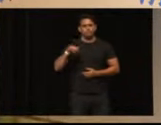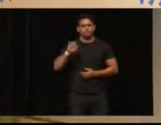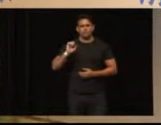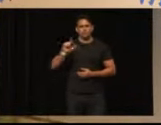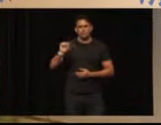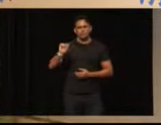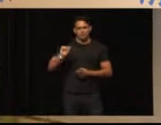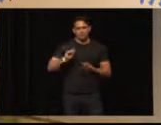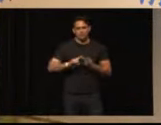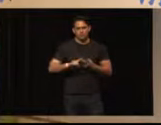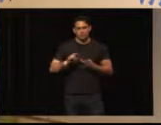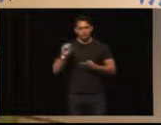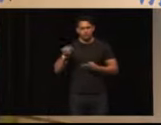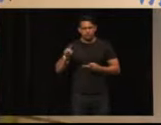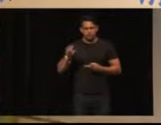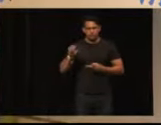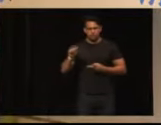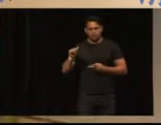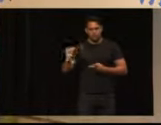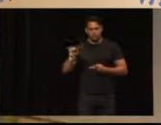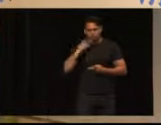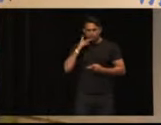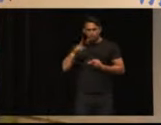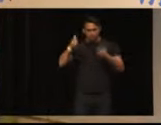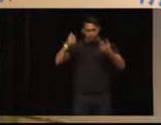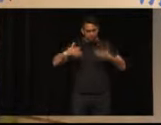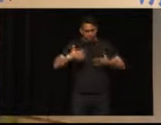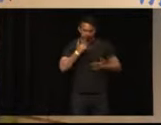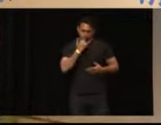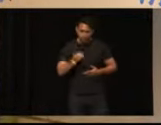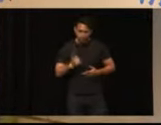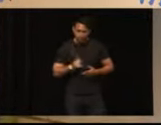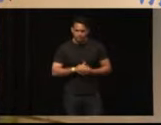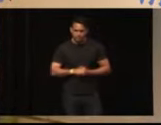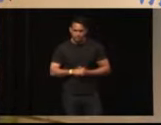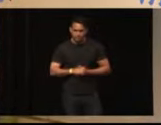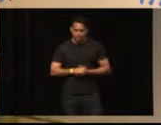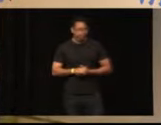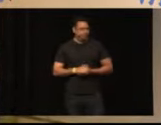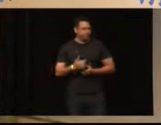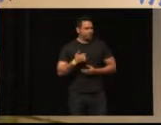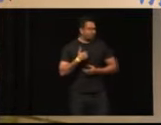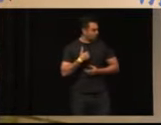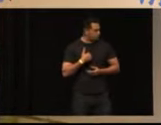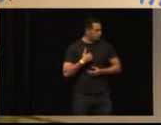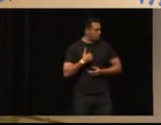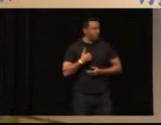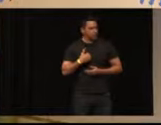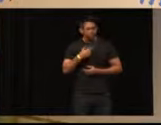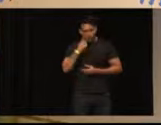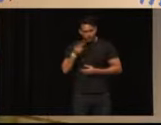y Andrés también, yo tengo, discúlpame Débora, como yo